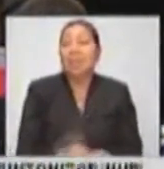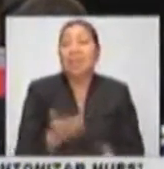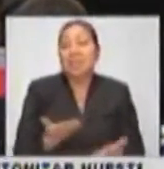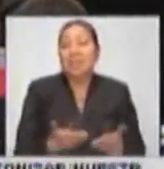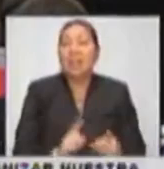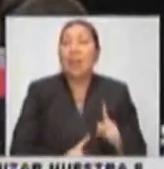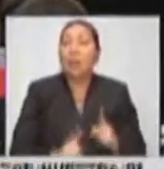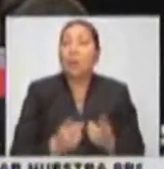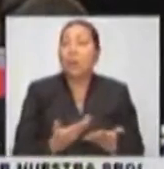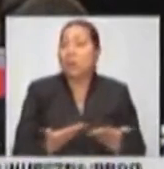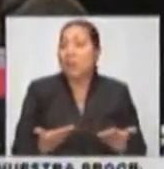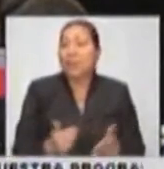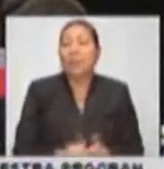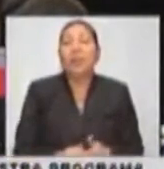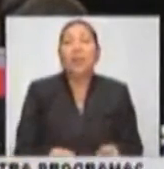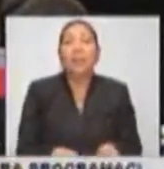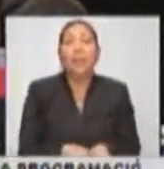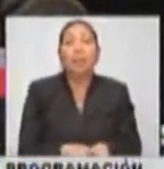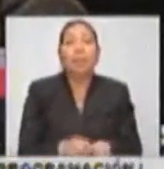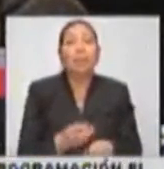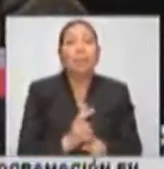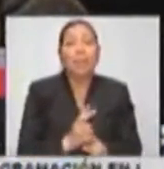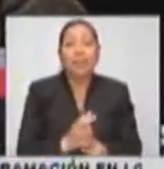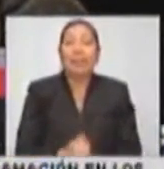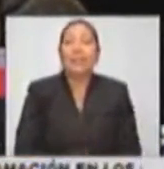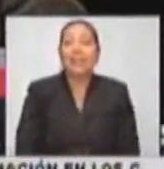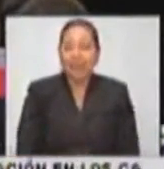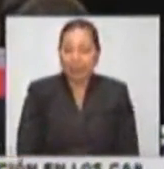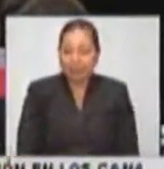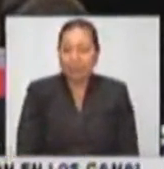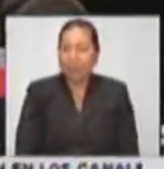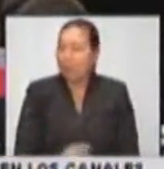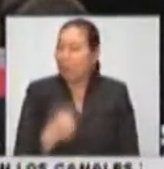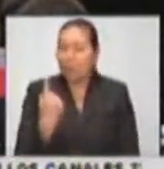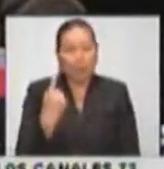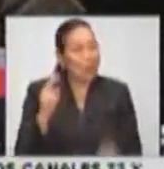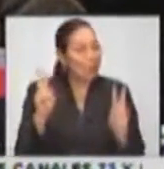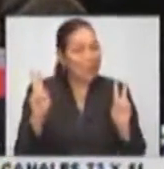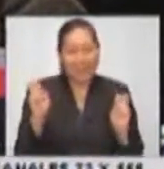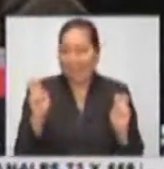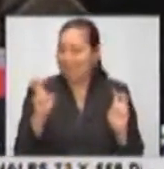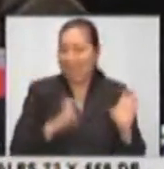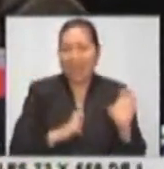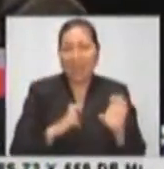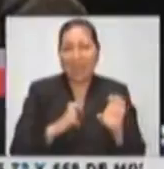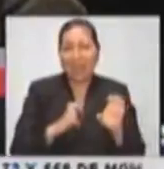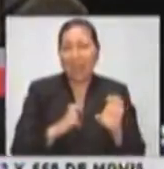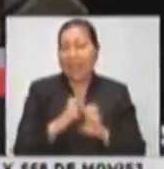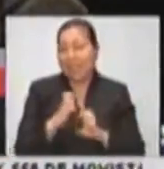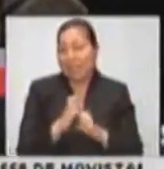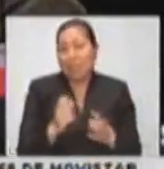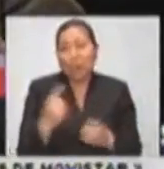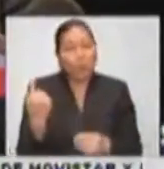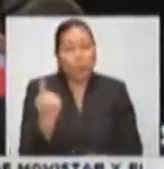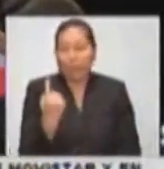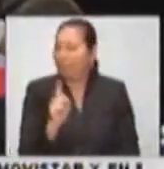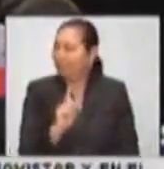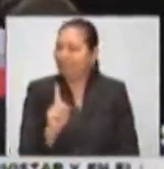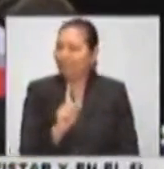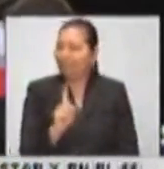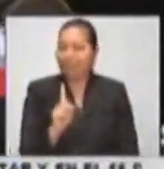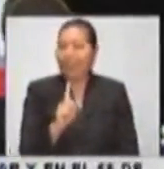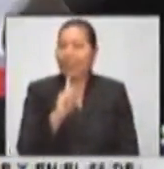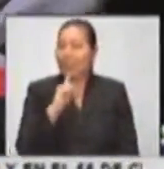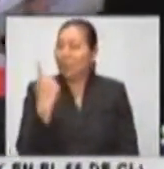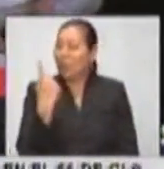en algunos casos que los sectores también le presten más atención. O sea, no es solo un tema que va a haber un equipo técnico solo, el equipo